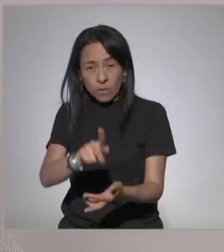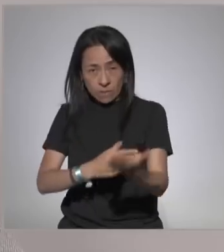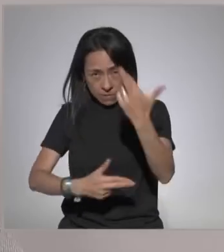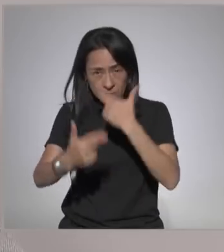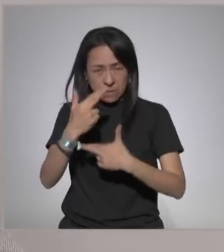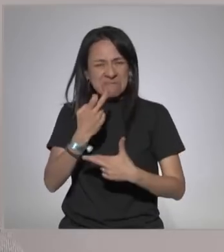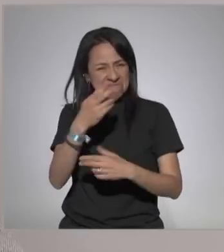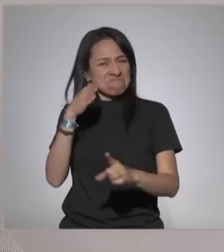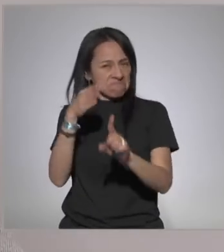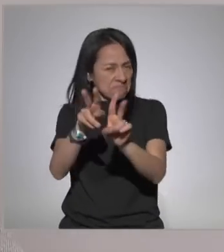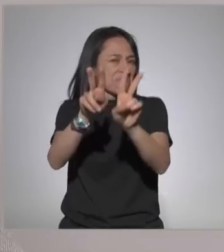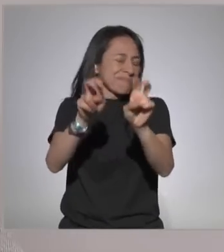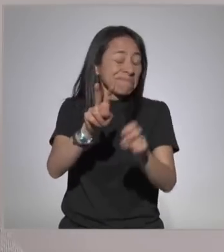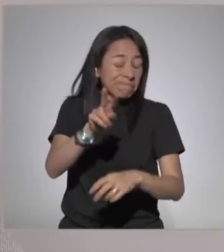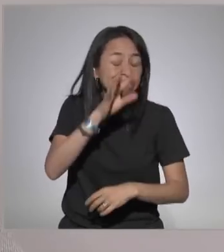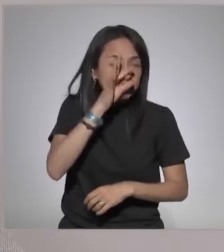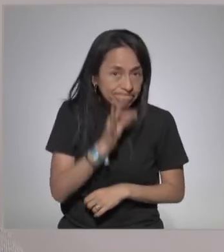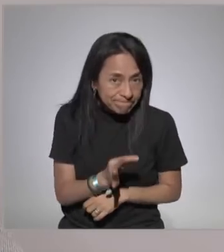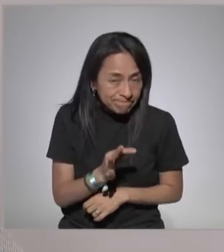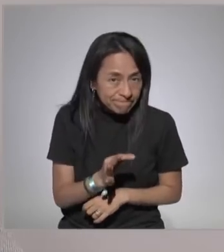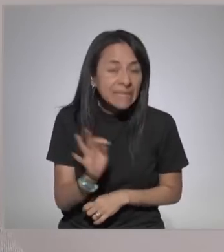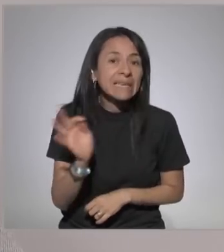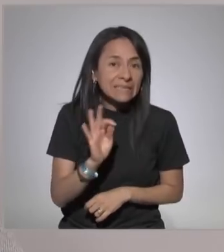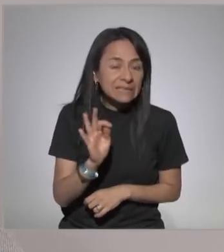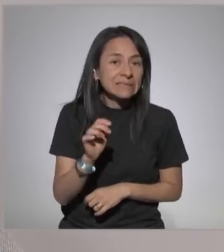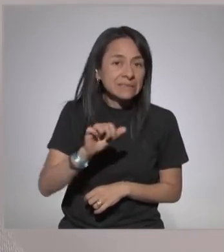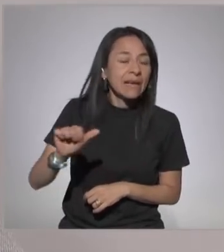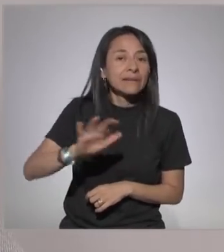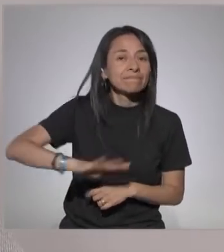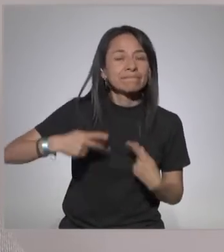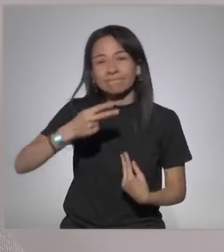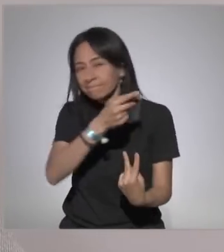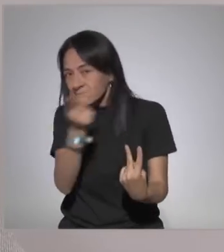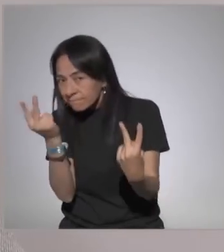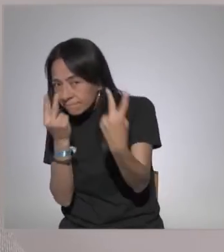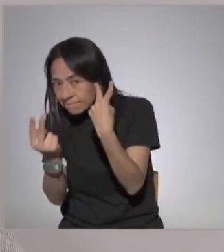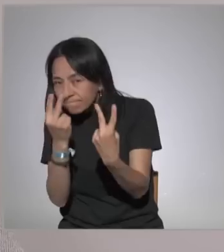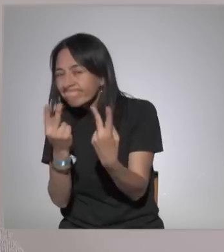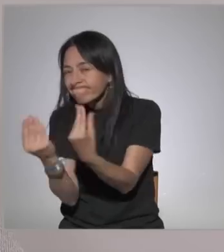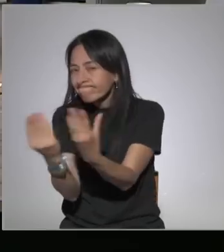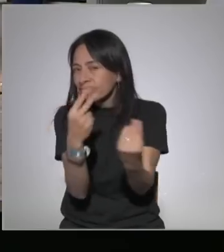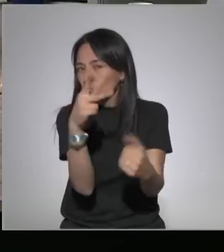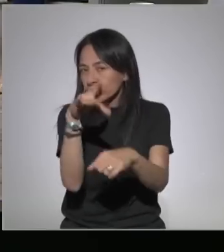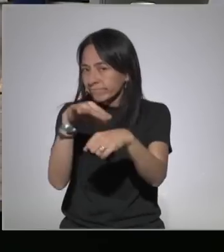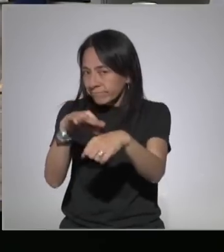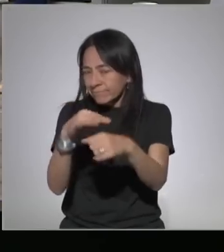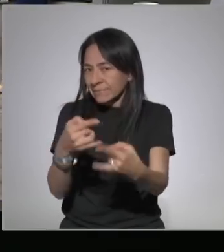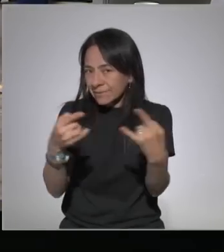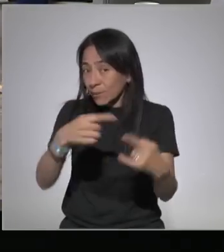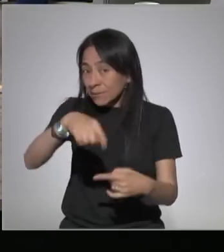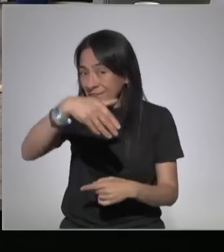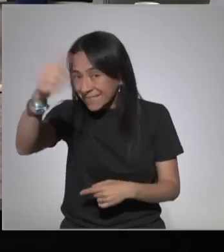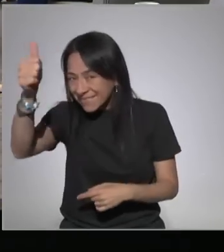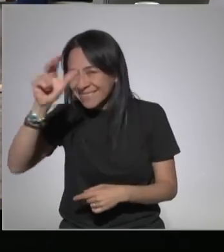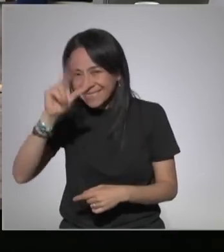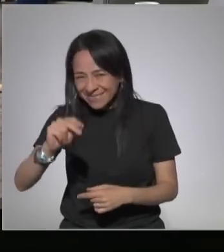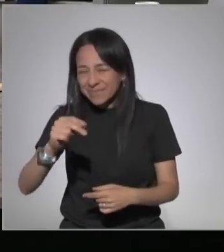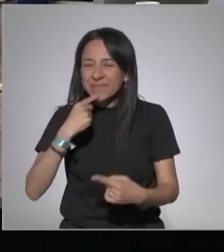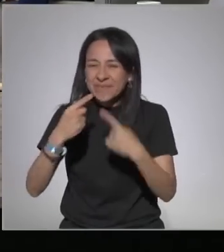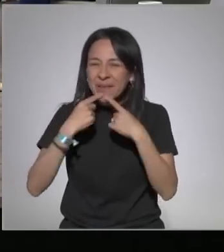porque desafortunadamente creo que puede ser el caso de muchas personas que nos están viendo en este momento. Sí. No se vayan, estamos en Diálogos en